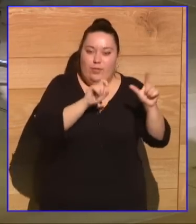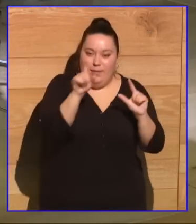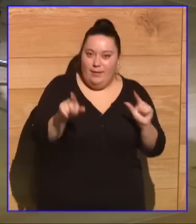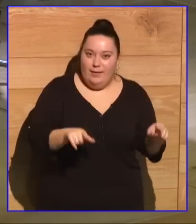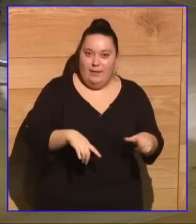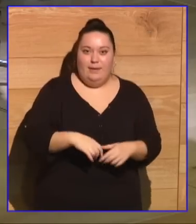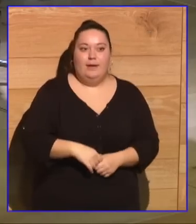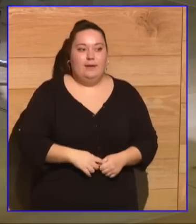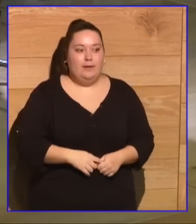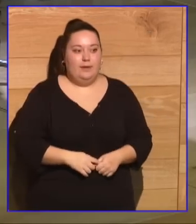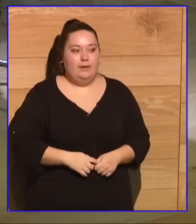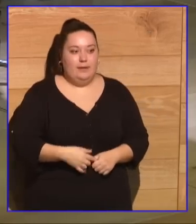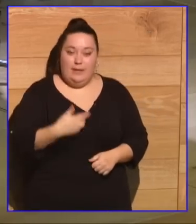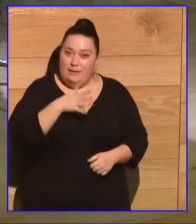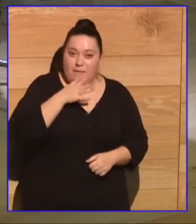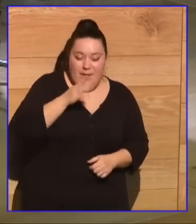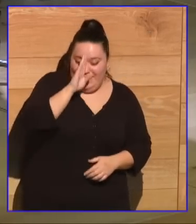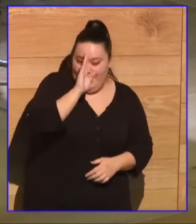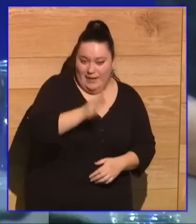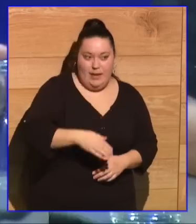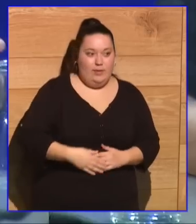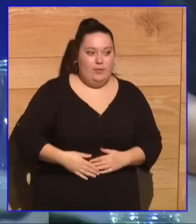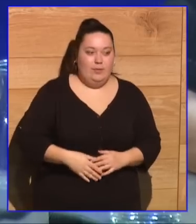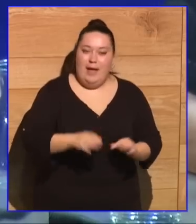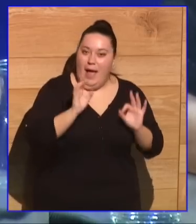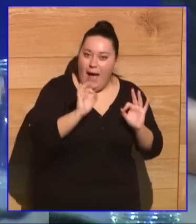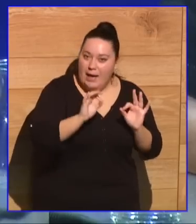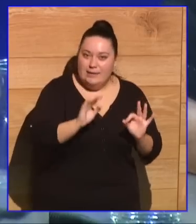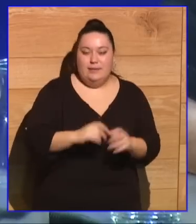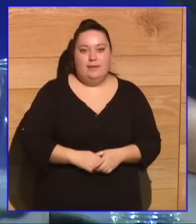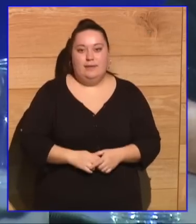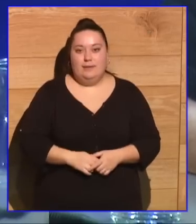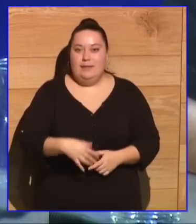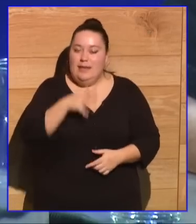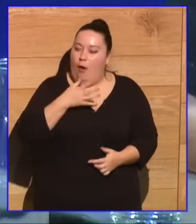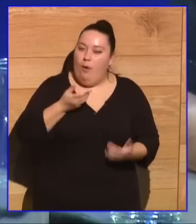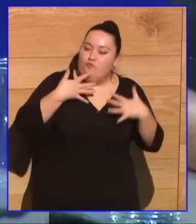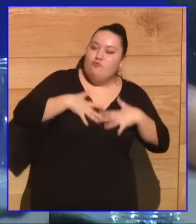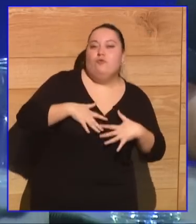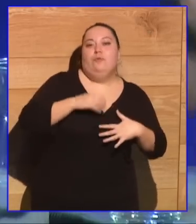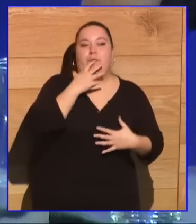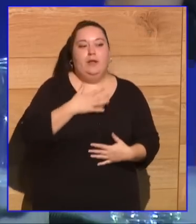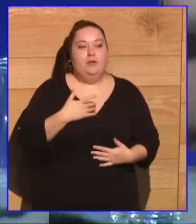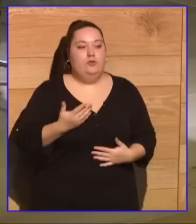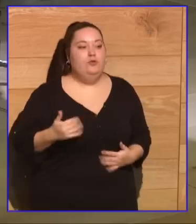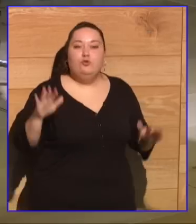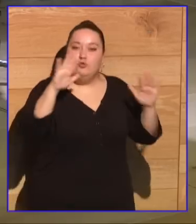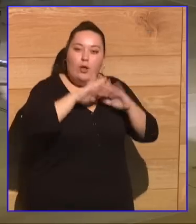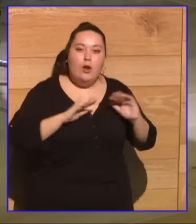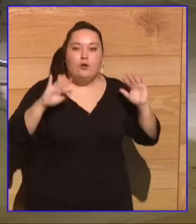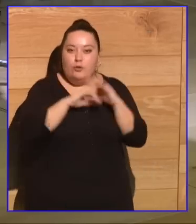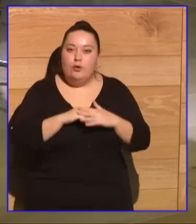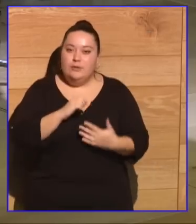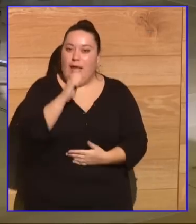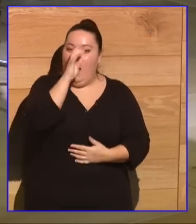Hay que ir a un manantial prístino y beber el agua ahí. Hay que agacharse. Ahí sí, ahí es Eso. cuando el agua te llena. Todas las te da- noches yo me levanto a las 4 de la